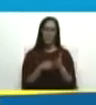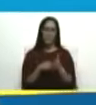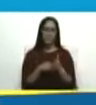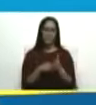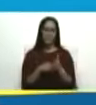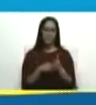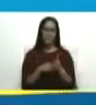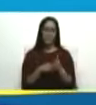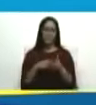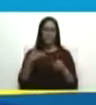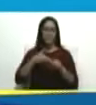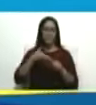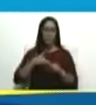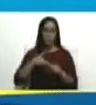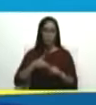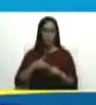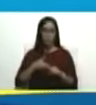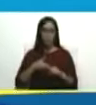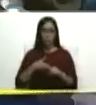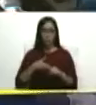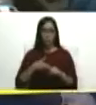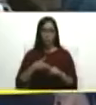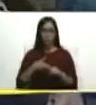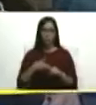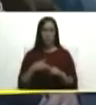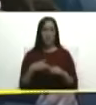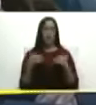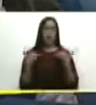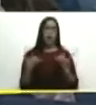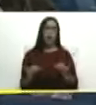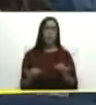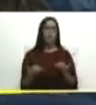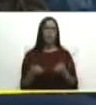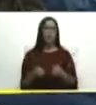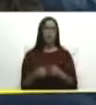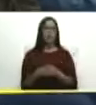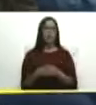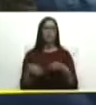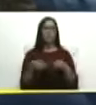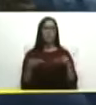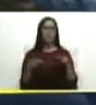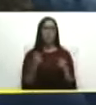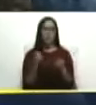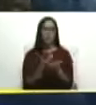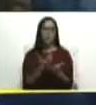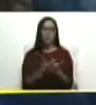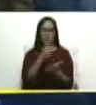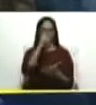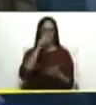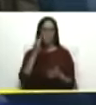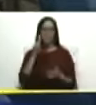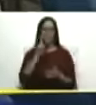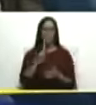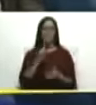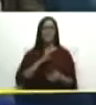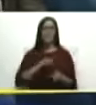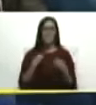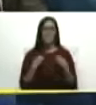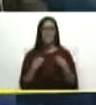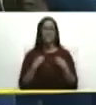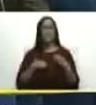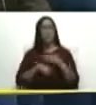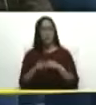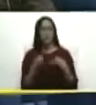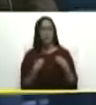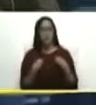petrolera, más adaptado a la época económica del siglo XXI que estamos viviendo y que vamos a vivir